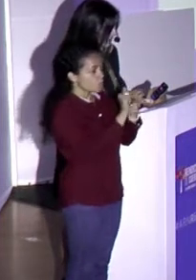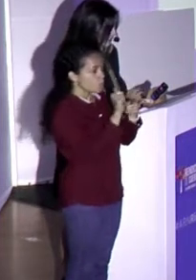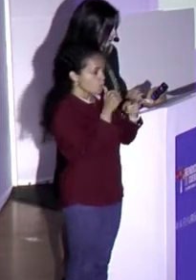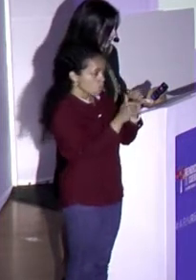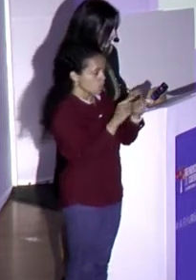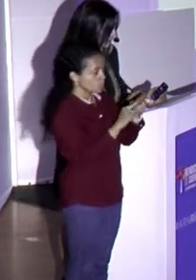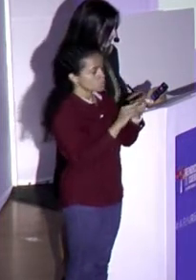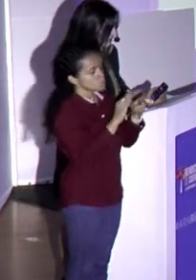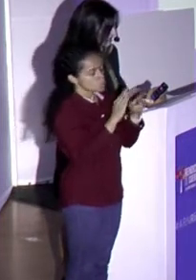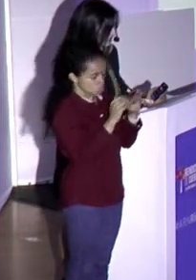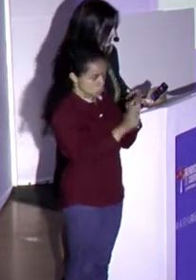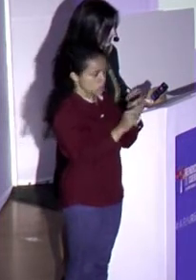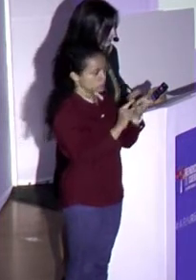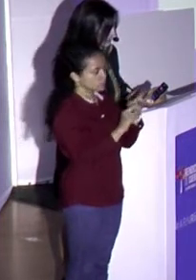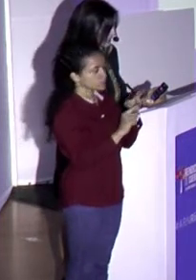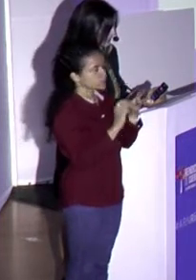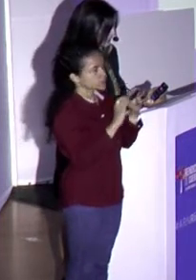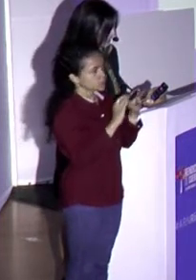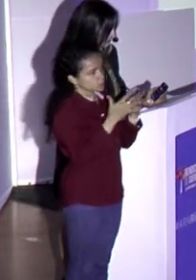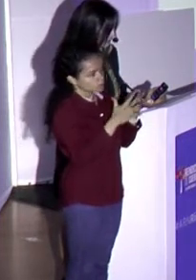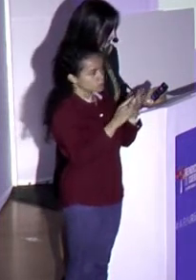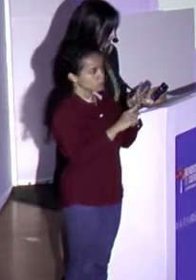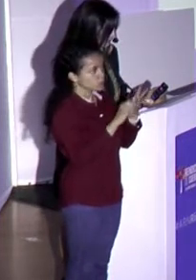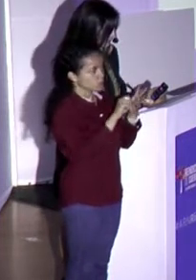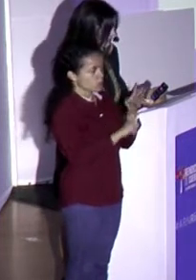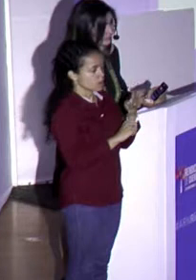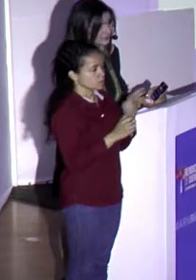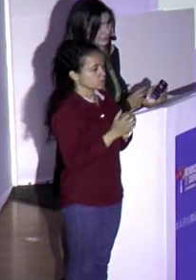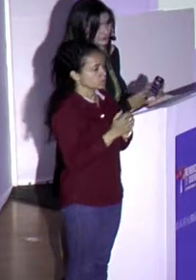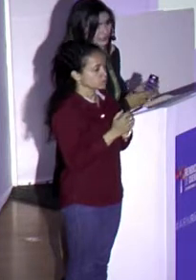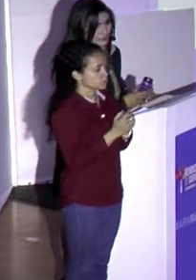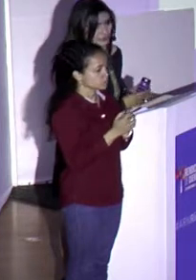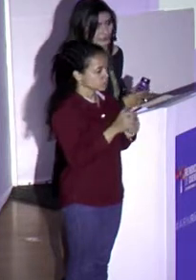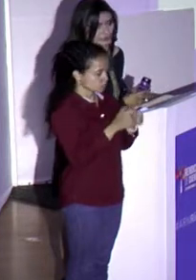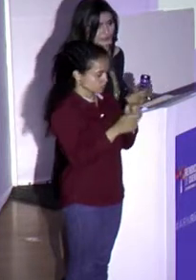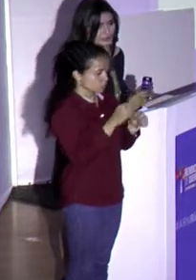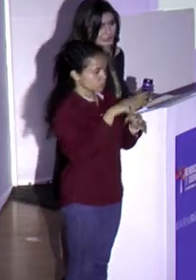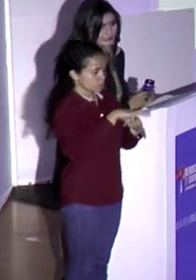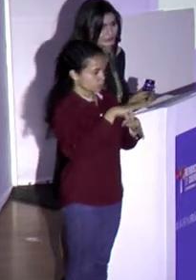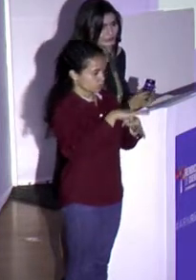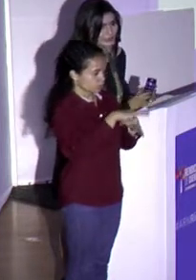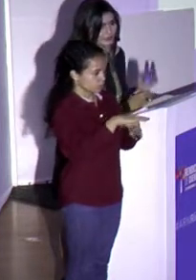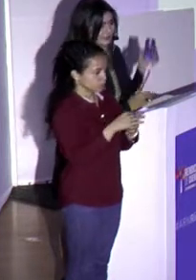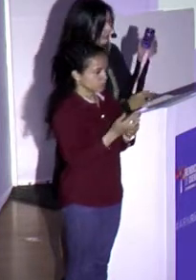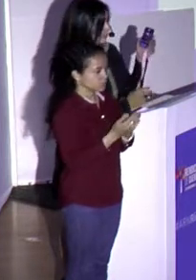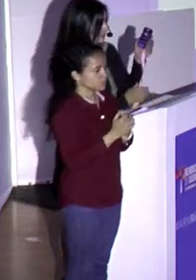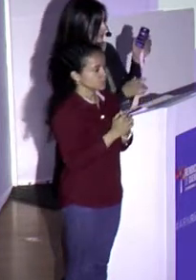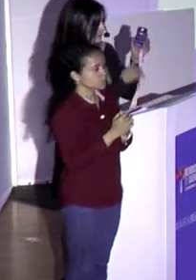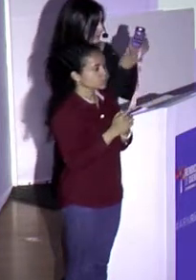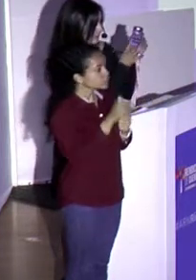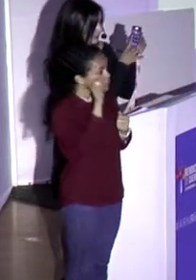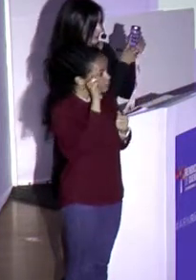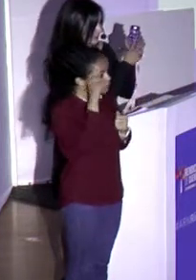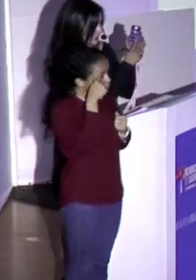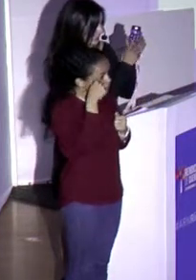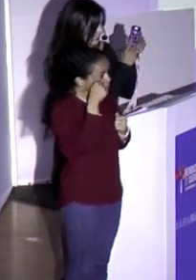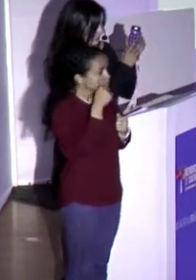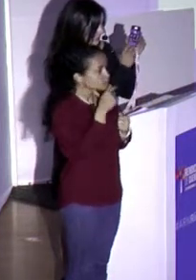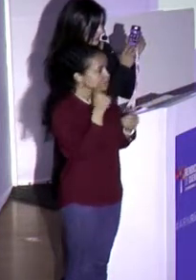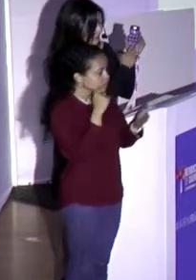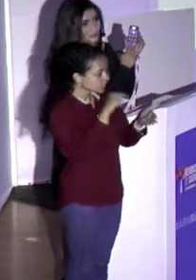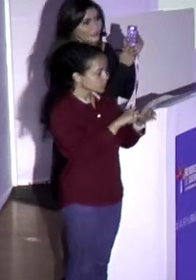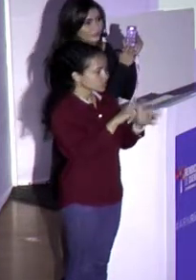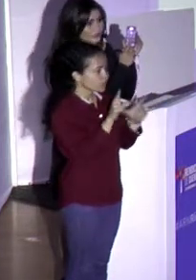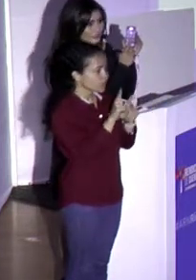B. Buena. C. Regular. D. Mala. Procederemos ahora con la votación electrónica. Recuerden señalar